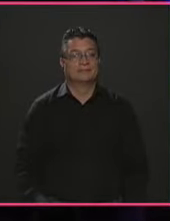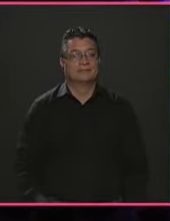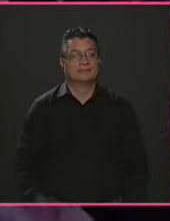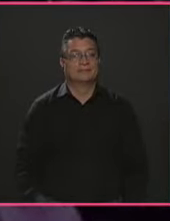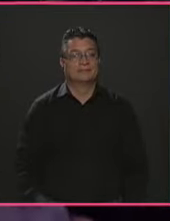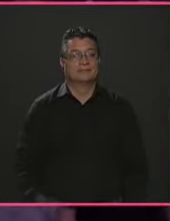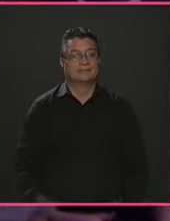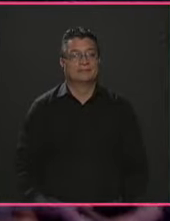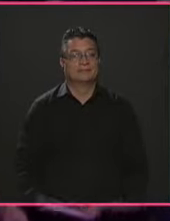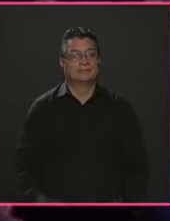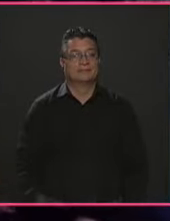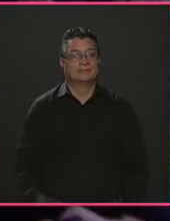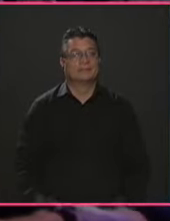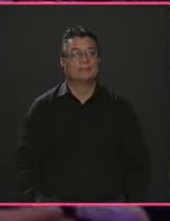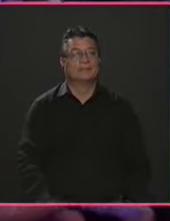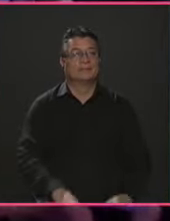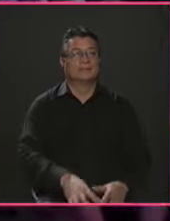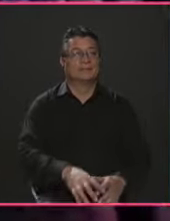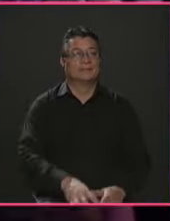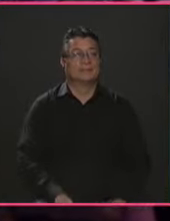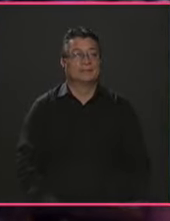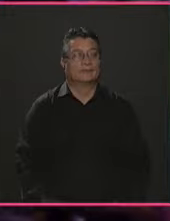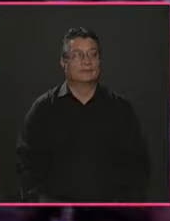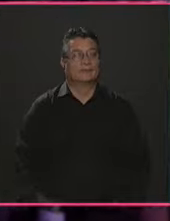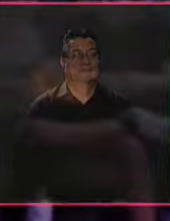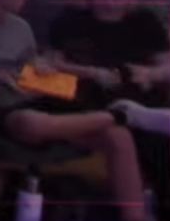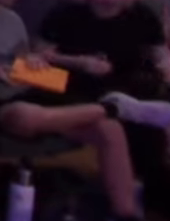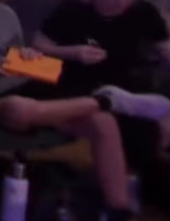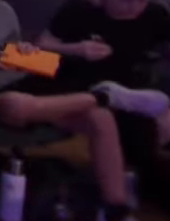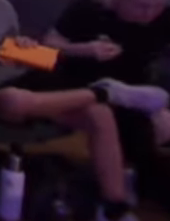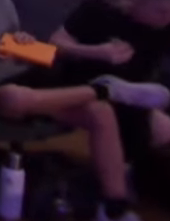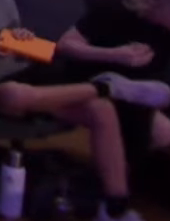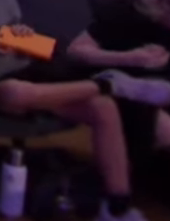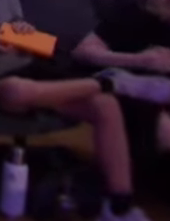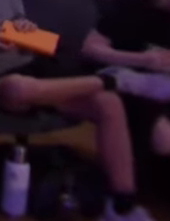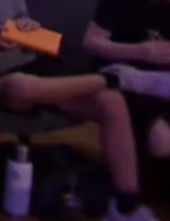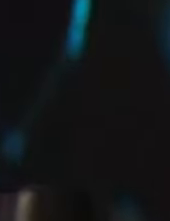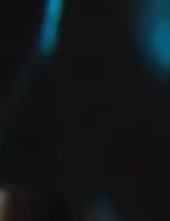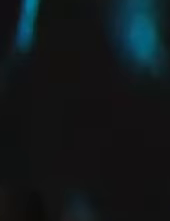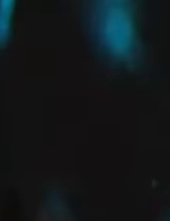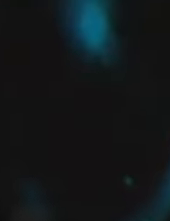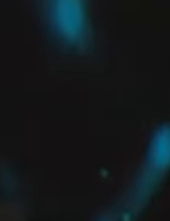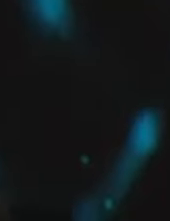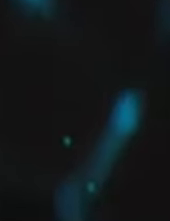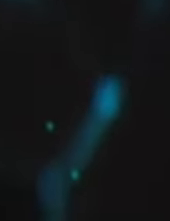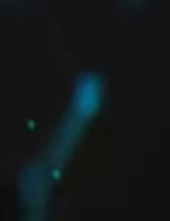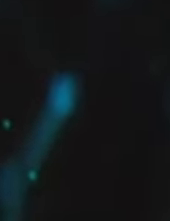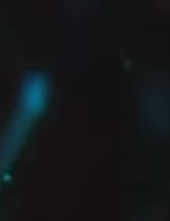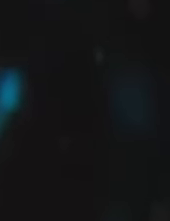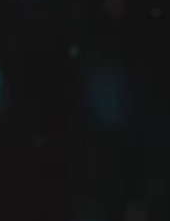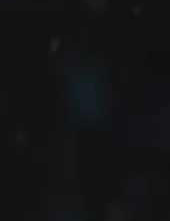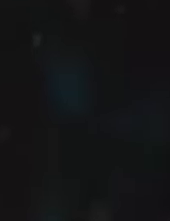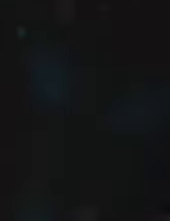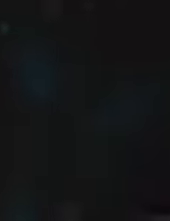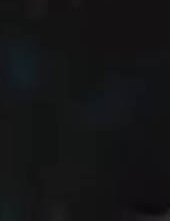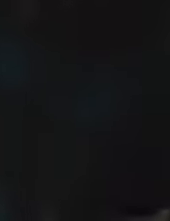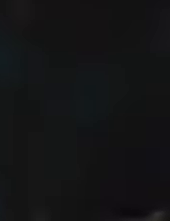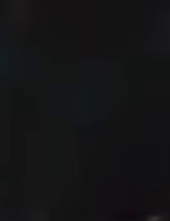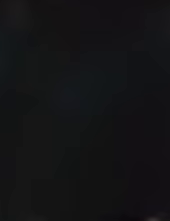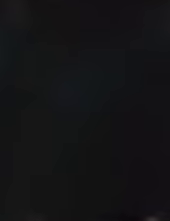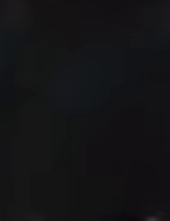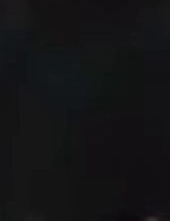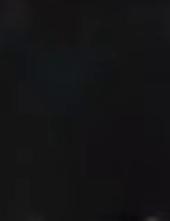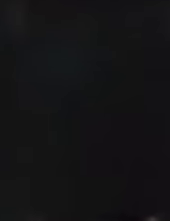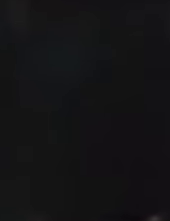gracias muchas gracias profesora profesor atkinson que muchas veces también con su Claridad nos ha ayudado a nosotros los medios de comunicación